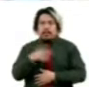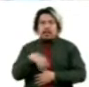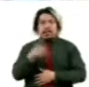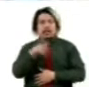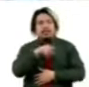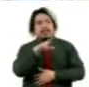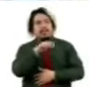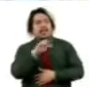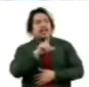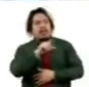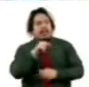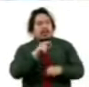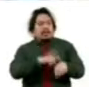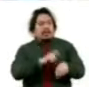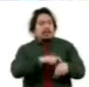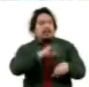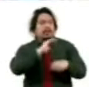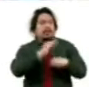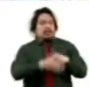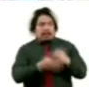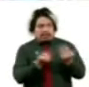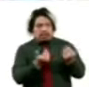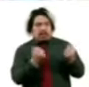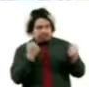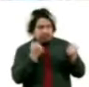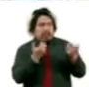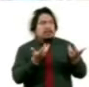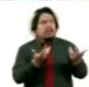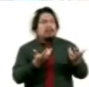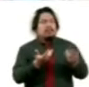vemos a la salida para resolver un problema,